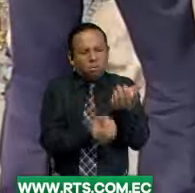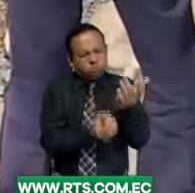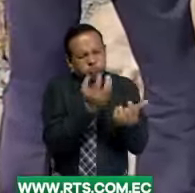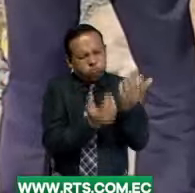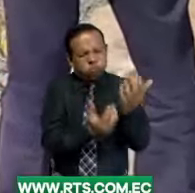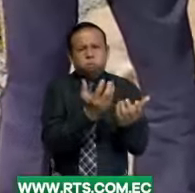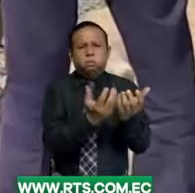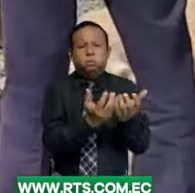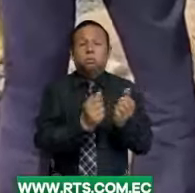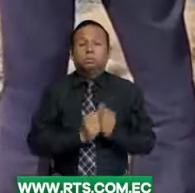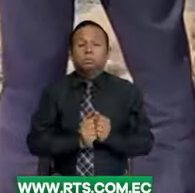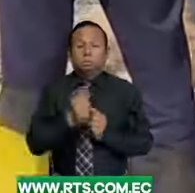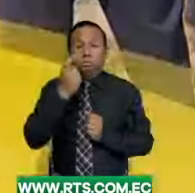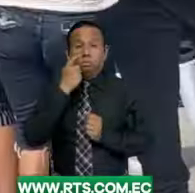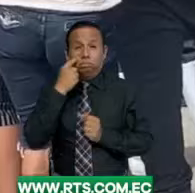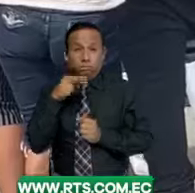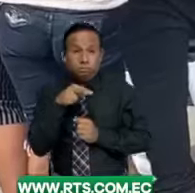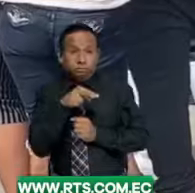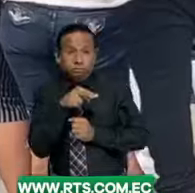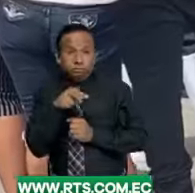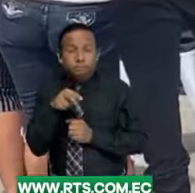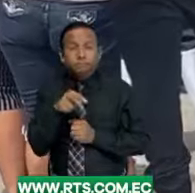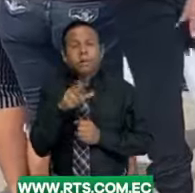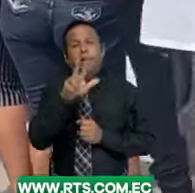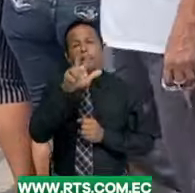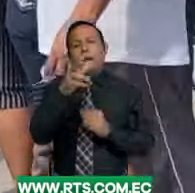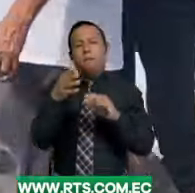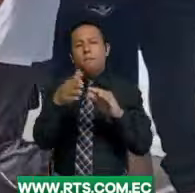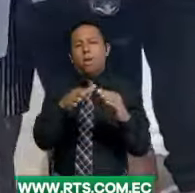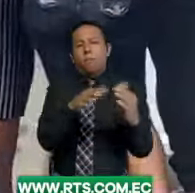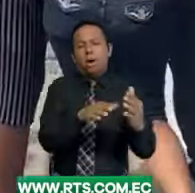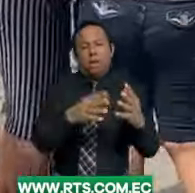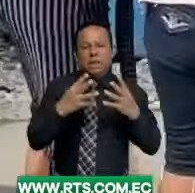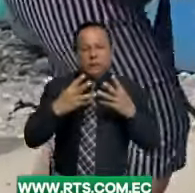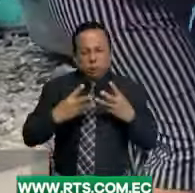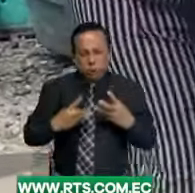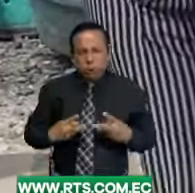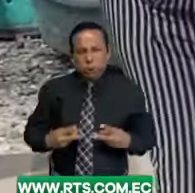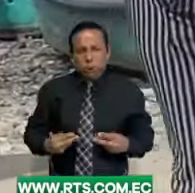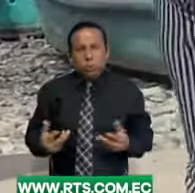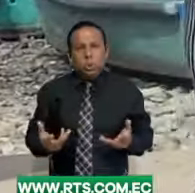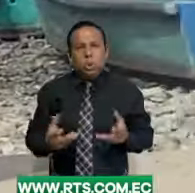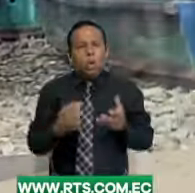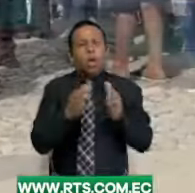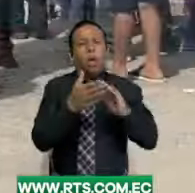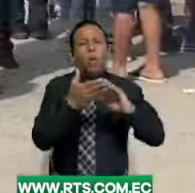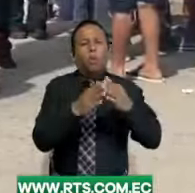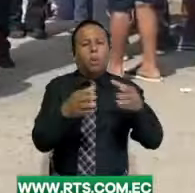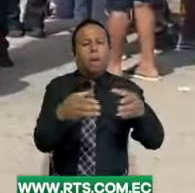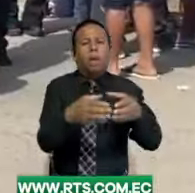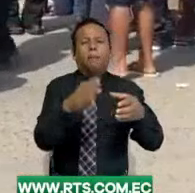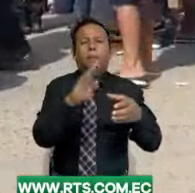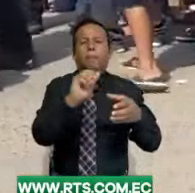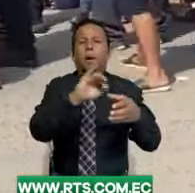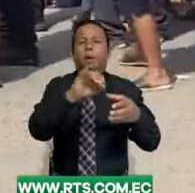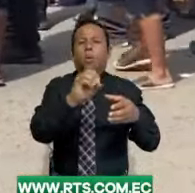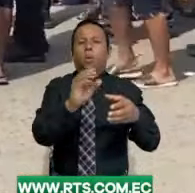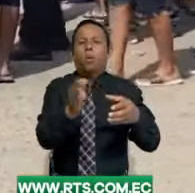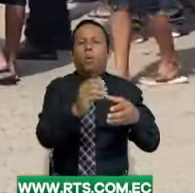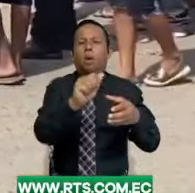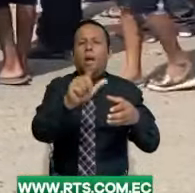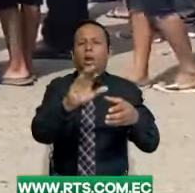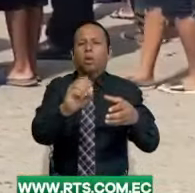Es el momento del arribo de tres cadáveres en estado de descomposición hasta la comuna Bajo Alto perteneciente al cantón El Guabo. Son parte